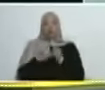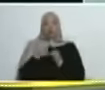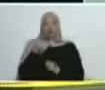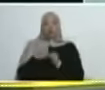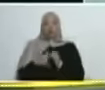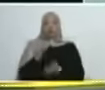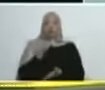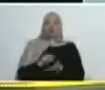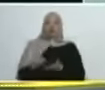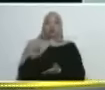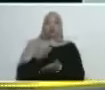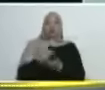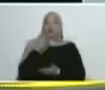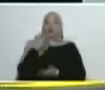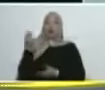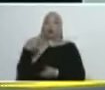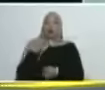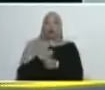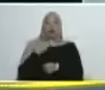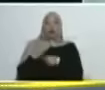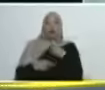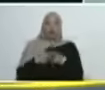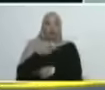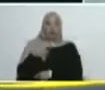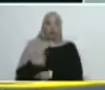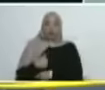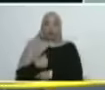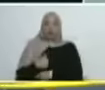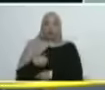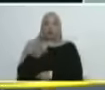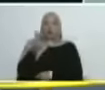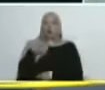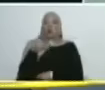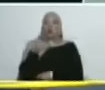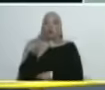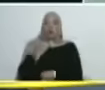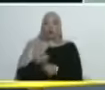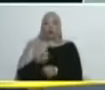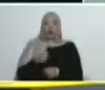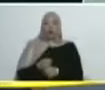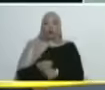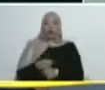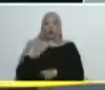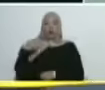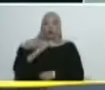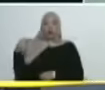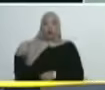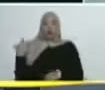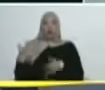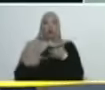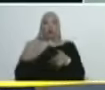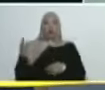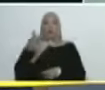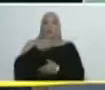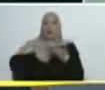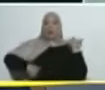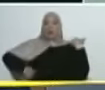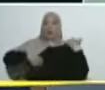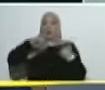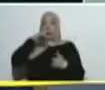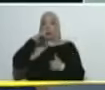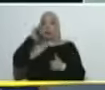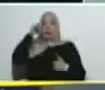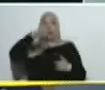apellido, oligarca, oligarca, no te vista, que no va, porque el que va es, el pueblo es el